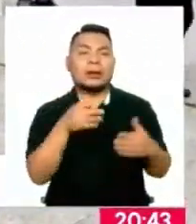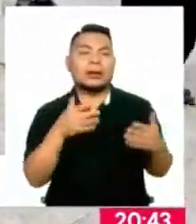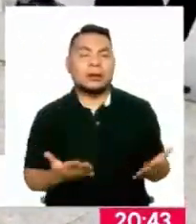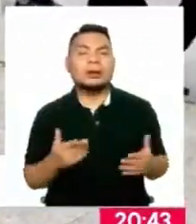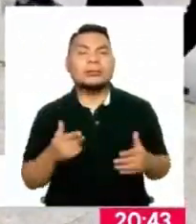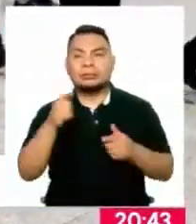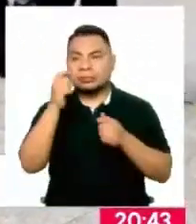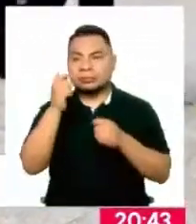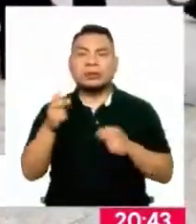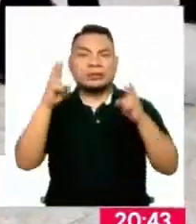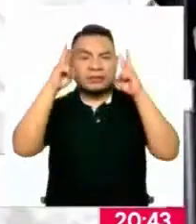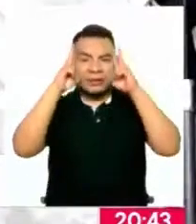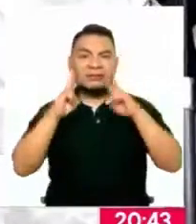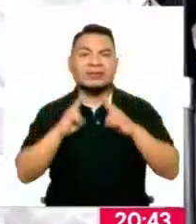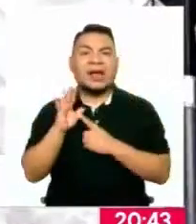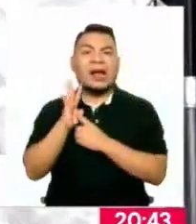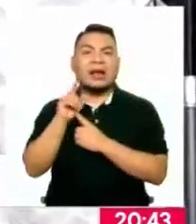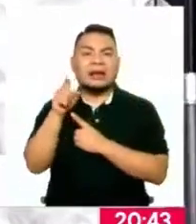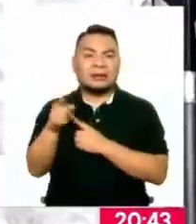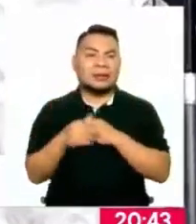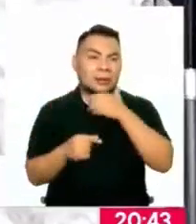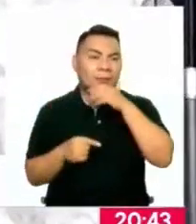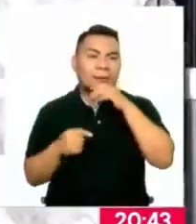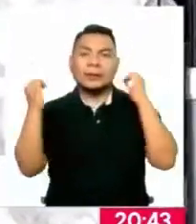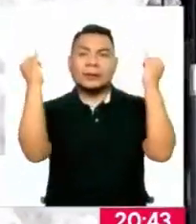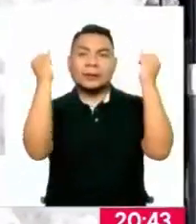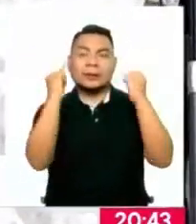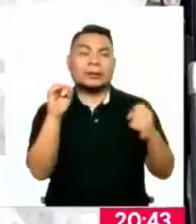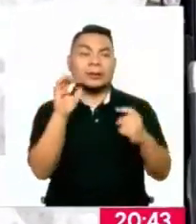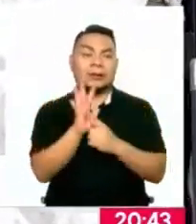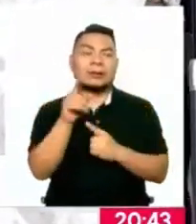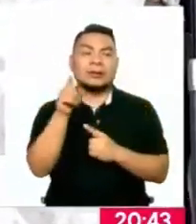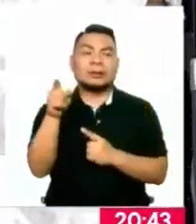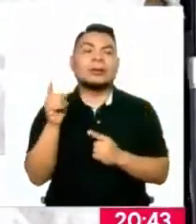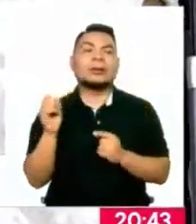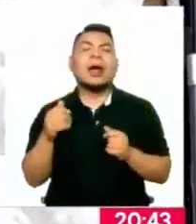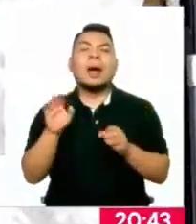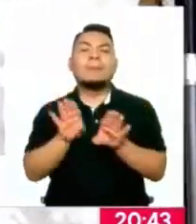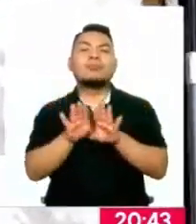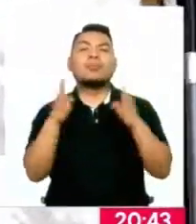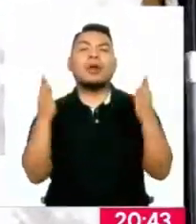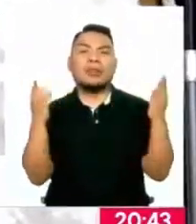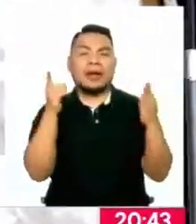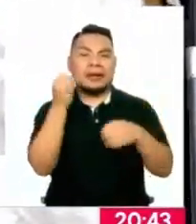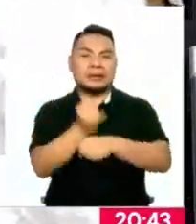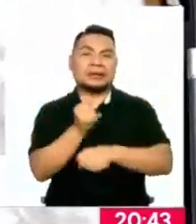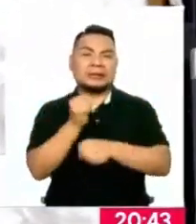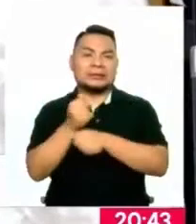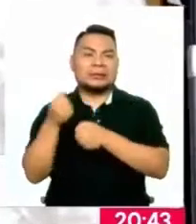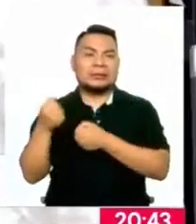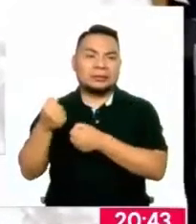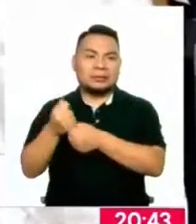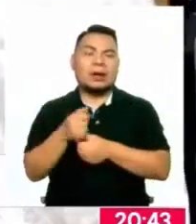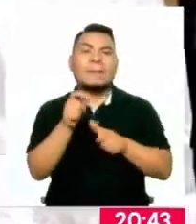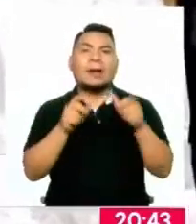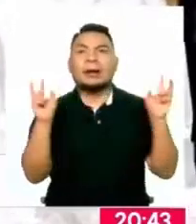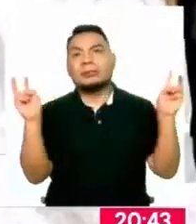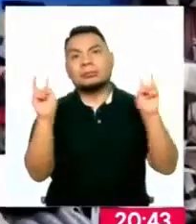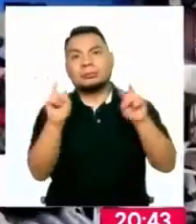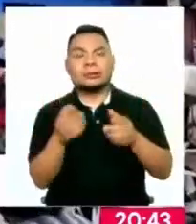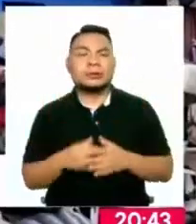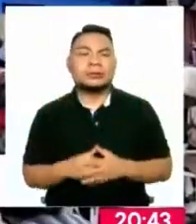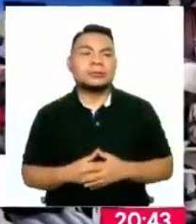a la Virgen de la Candelaria. La sagrada imagen fue ubicada en la puerta de esta iglesia para que los feligreses puedan